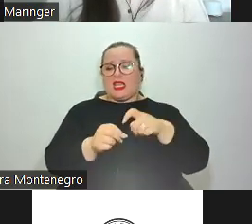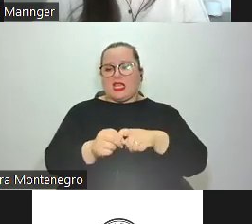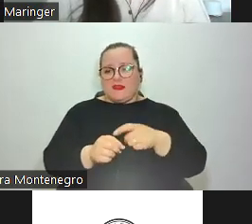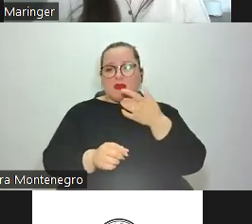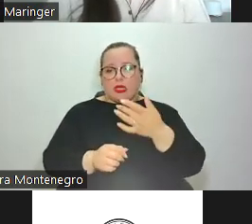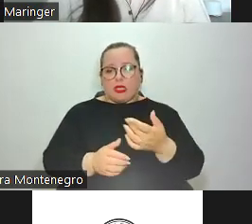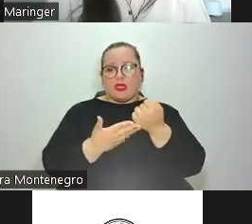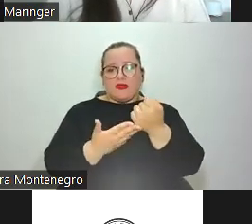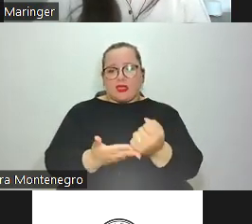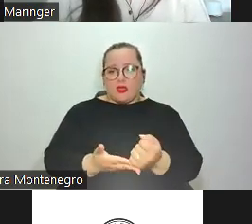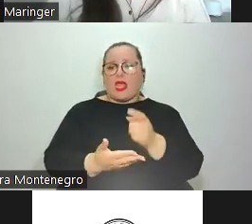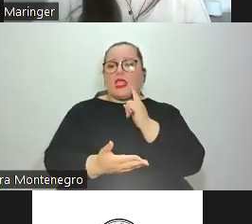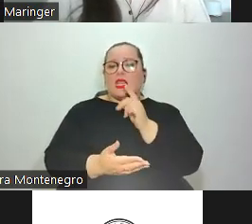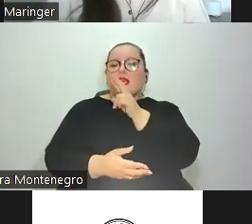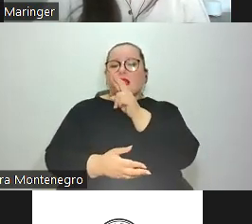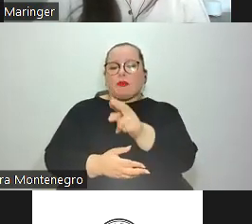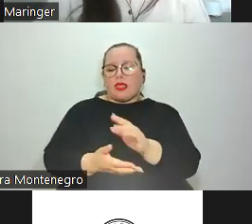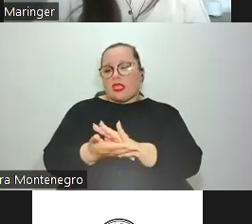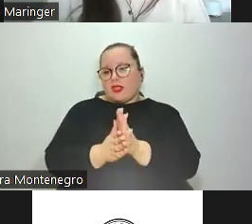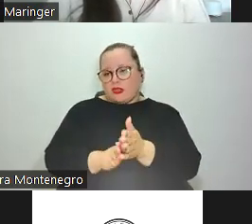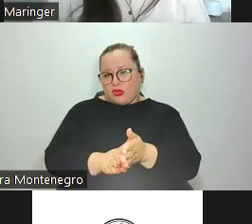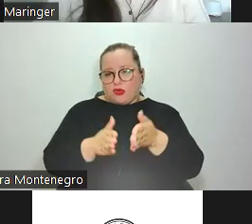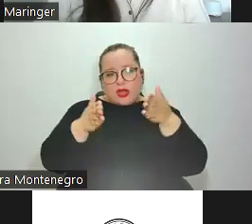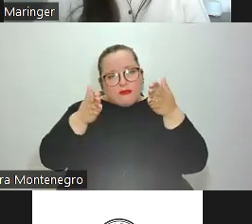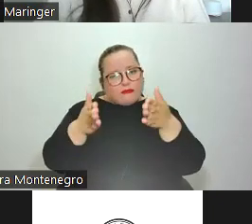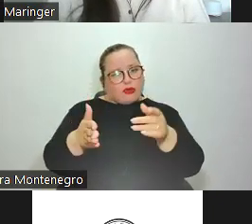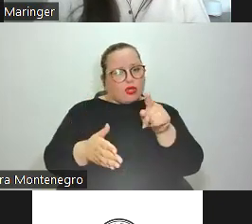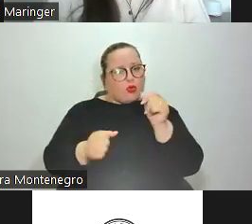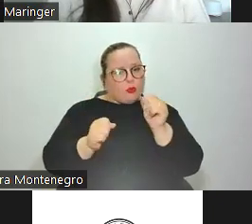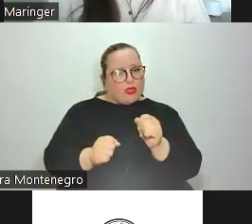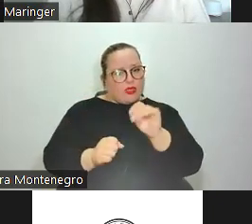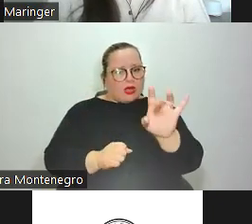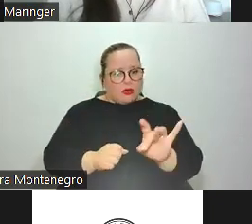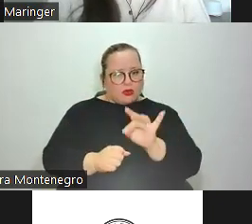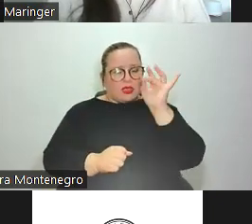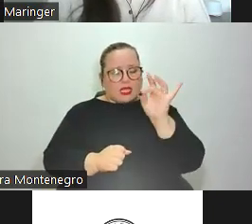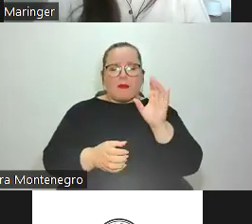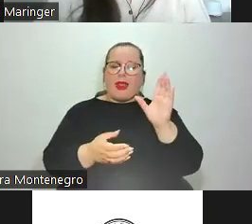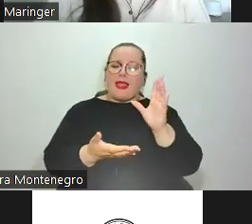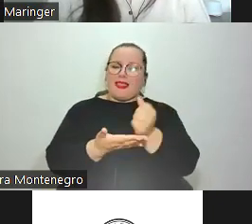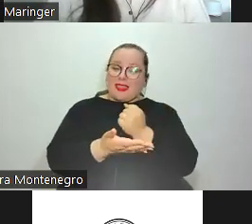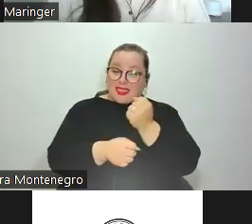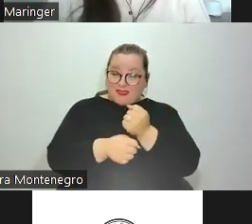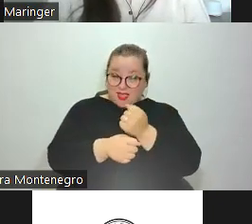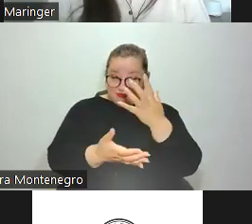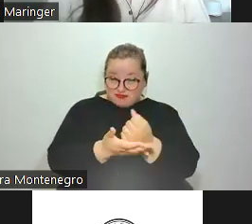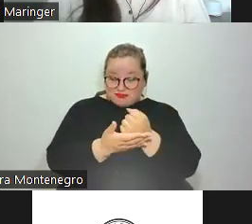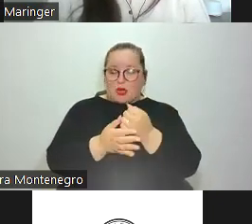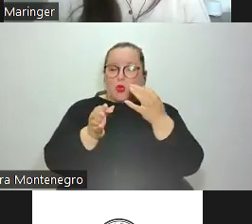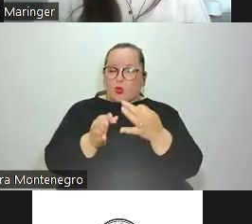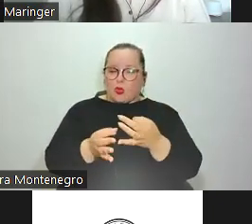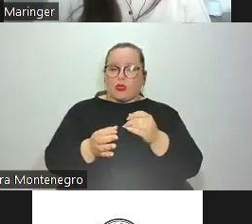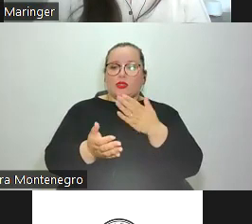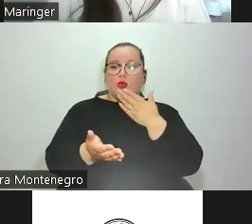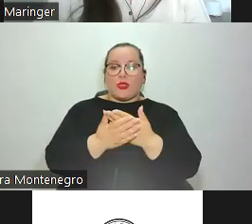tener respuestas a esto. El foco que puedes ir logrando para encontrar ese trabajo ideal. Así que yo estoy segura que cuando